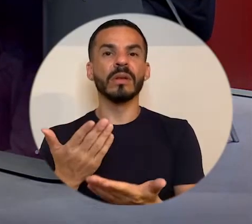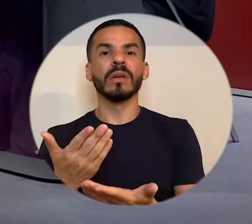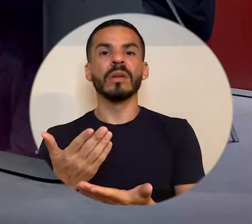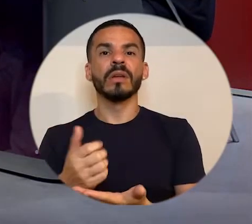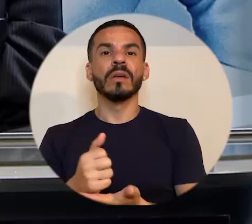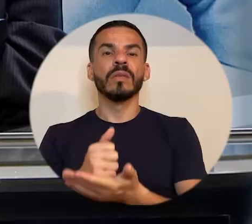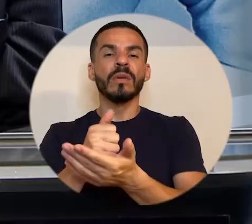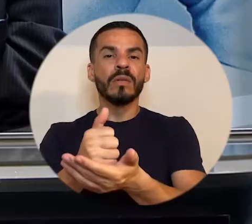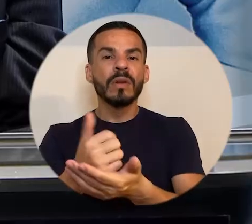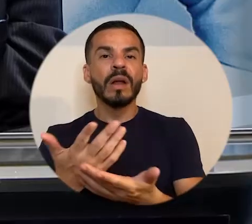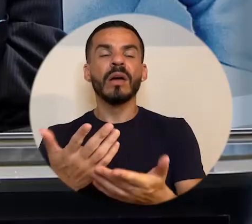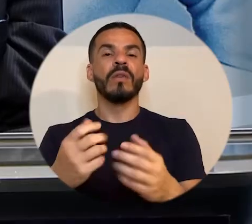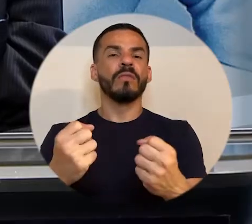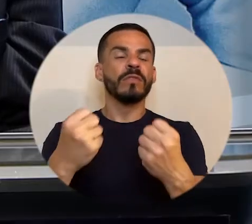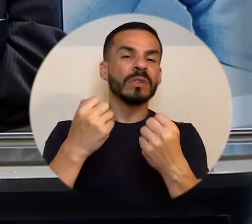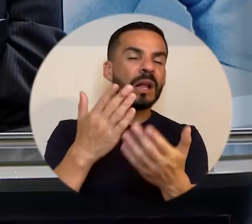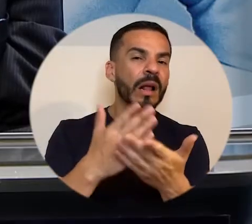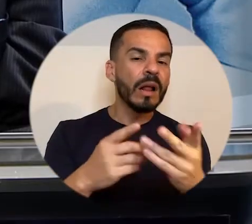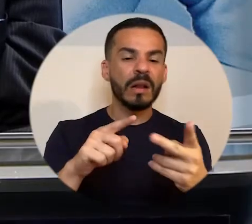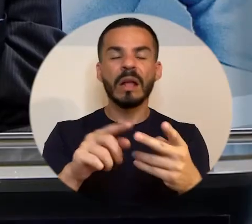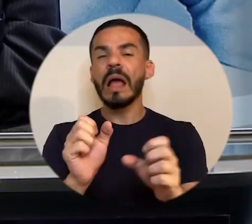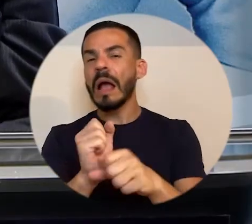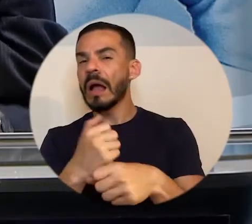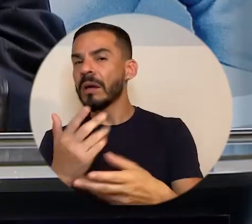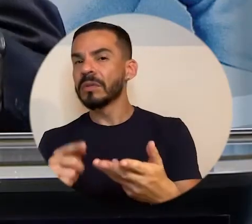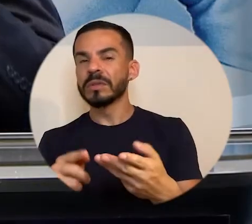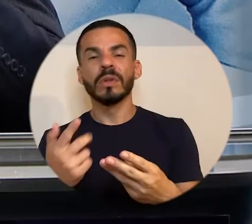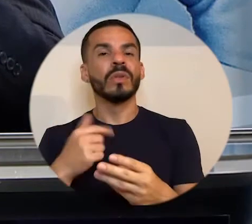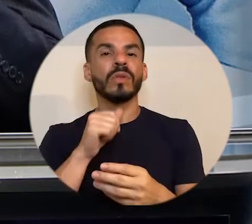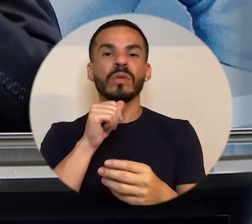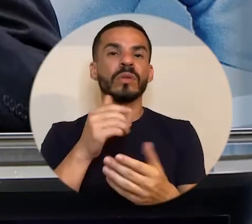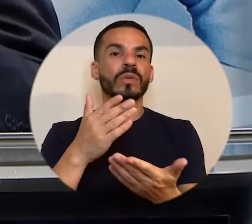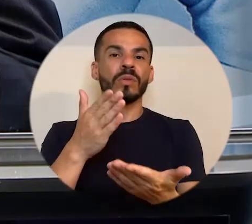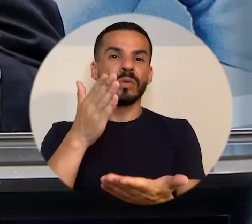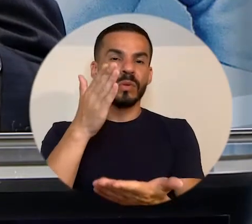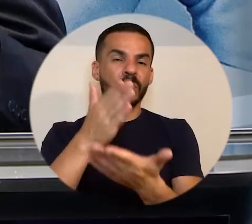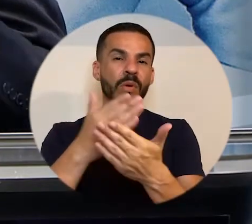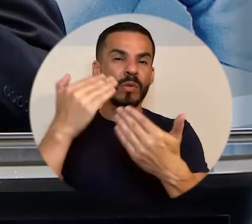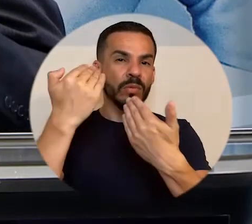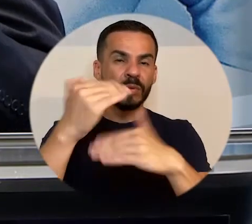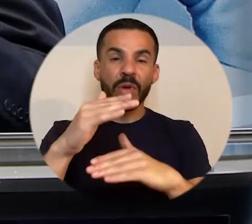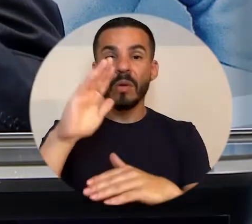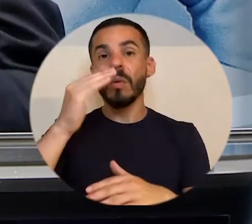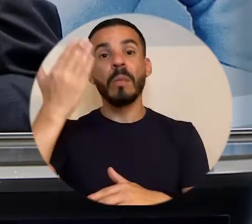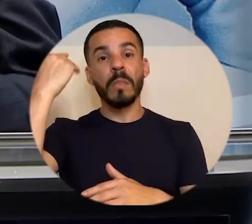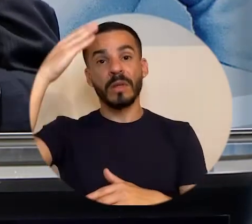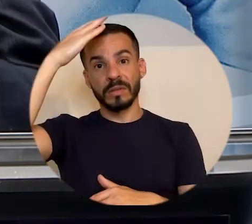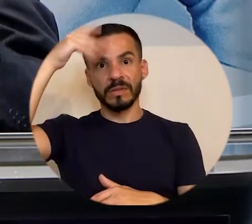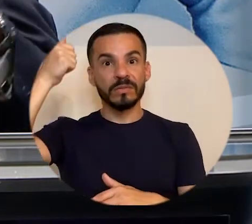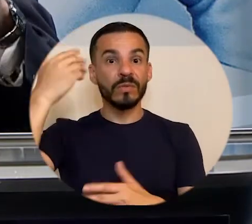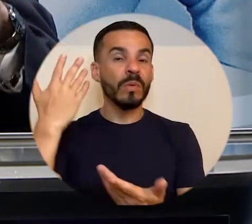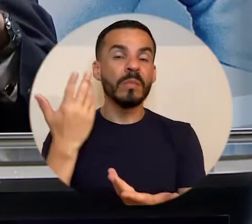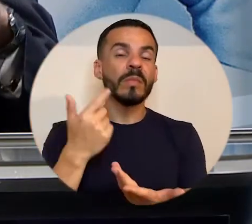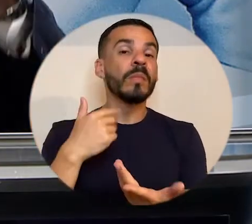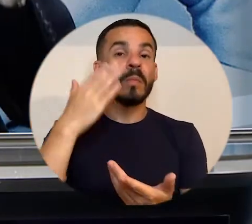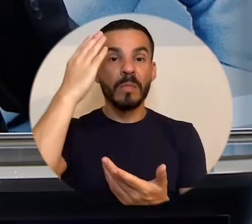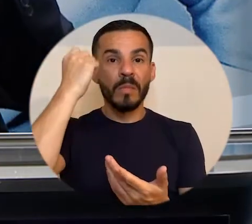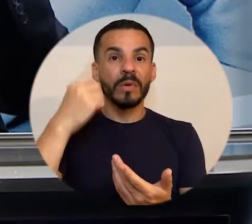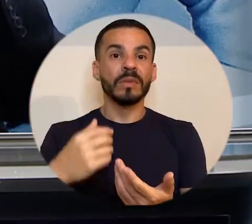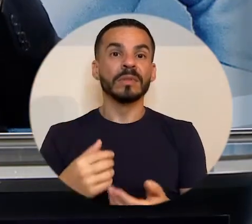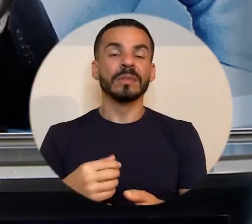en, fortalezcamos tal, hagamos tal cosa. No va a ser la línea dura del estilo Trump, porque tanto